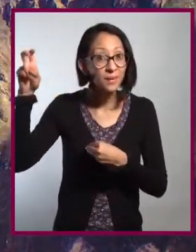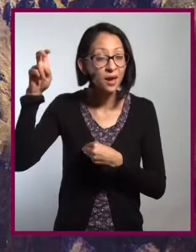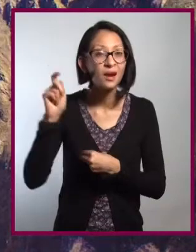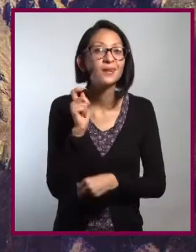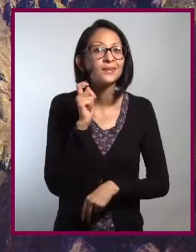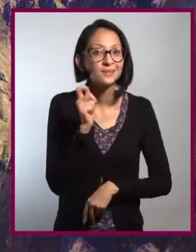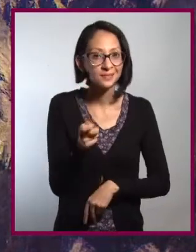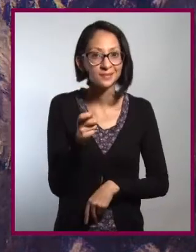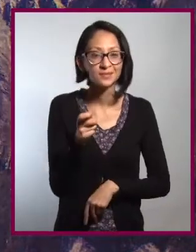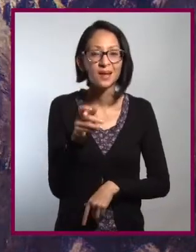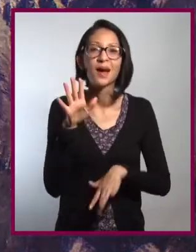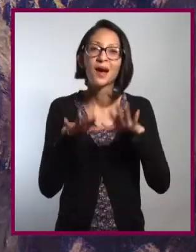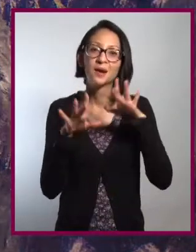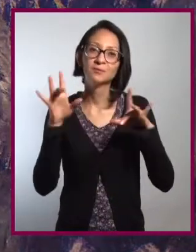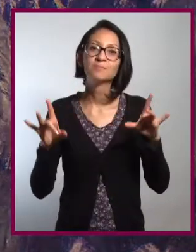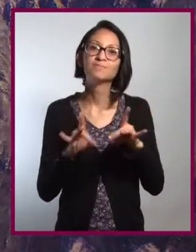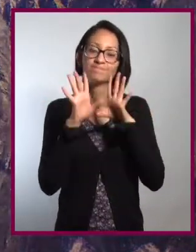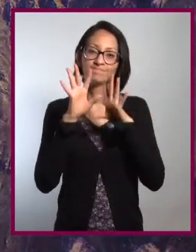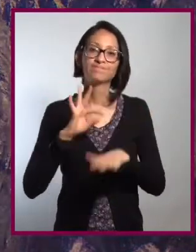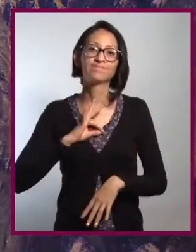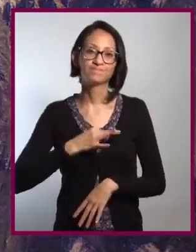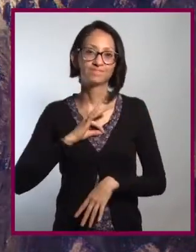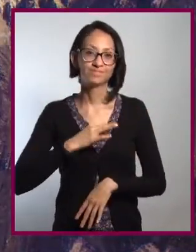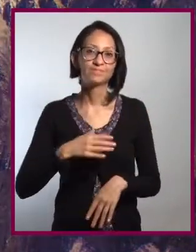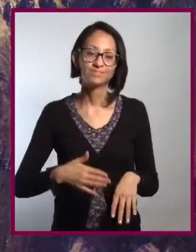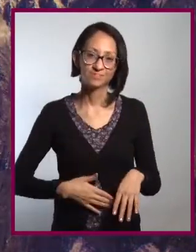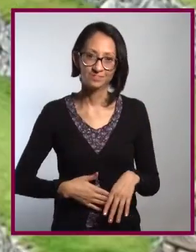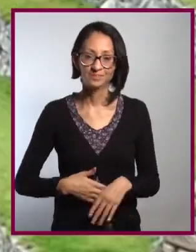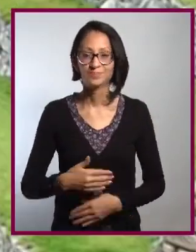de padecer infecciones intestinales.